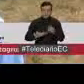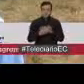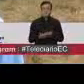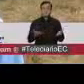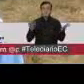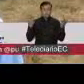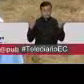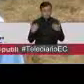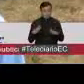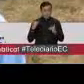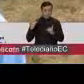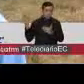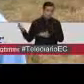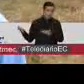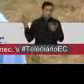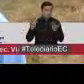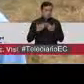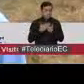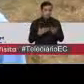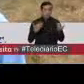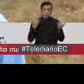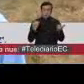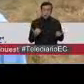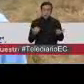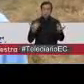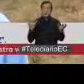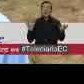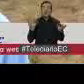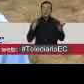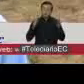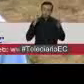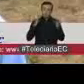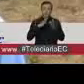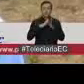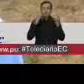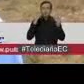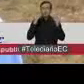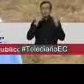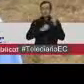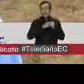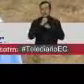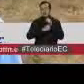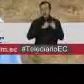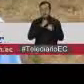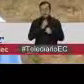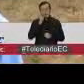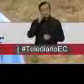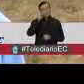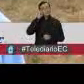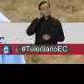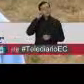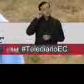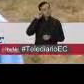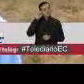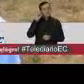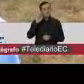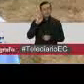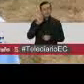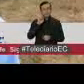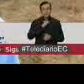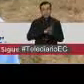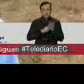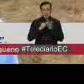hecho el día de hoy y este día va a ser tomar en cuenta por muchos años acá en el sector porque esencialmente la